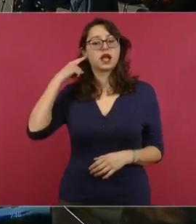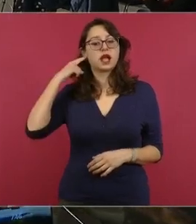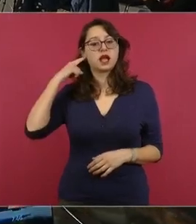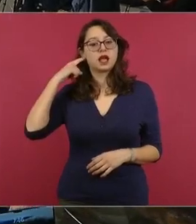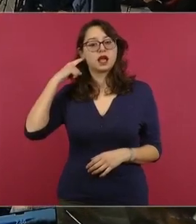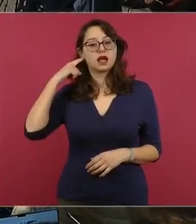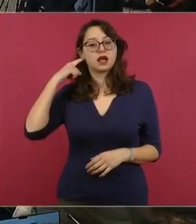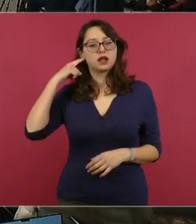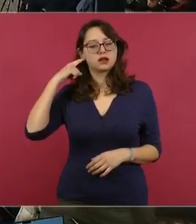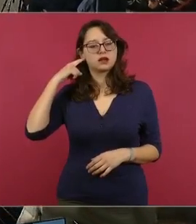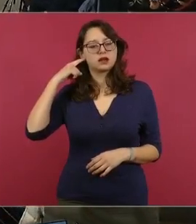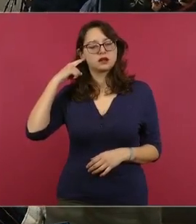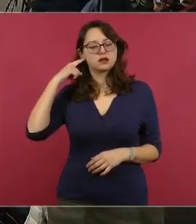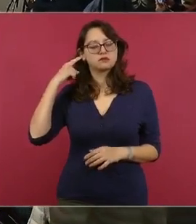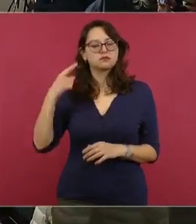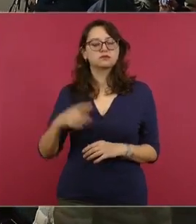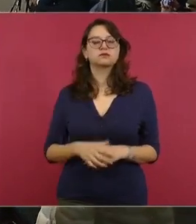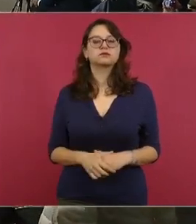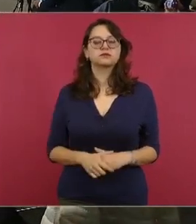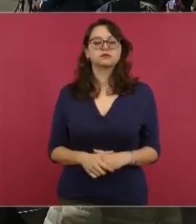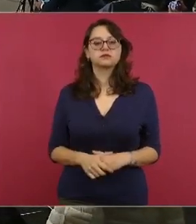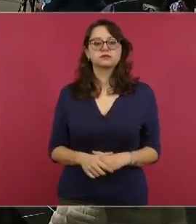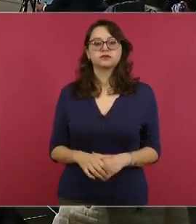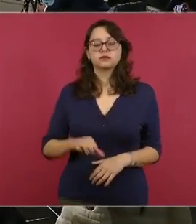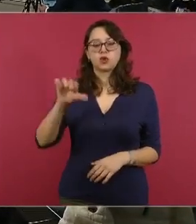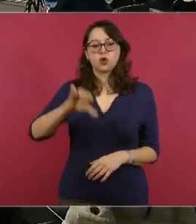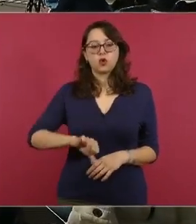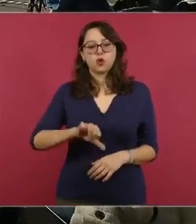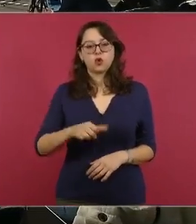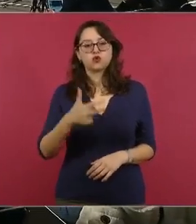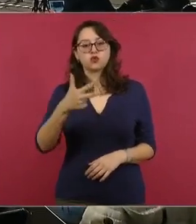Permíteme. Las 8 de la noche,